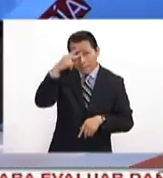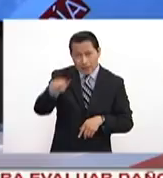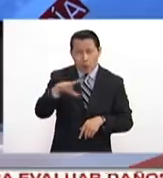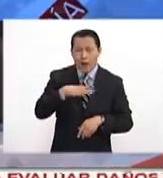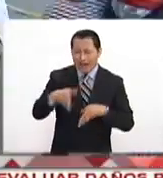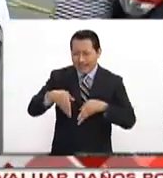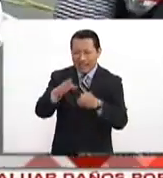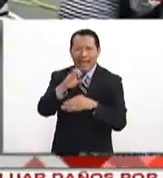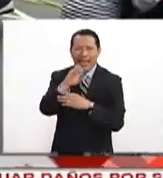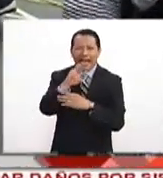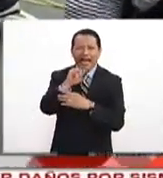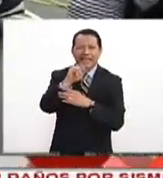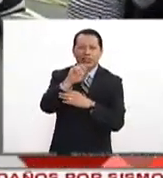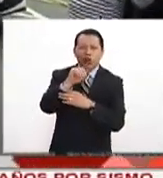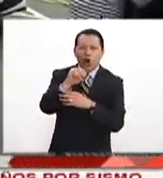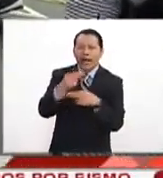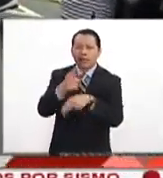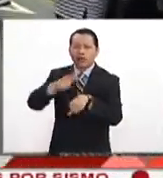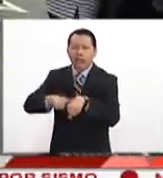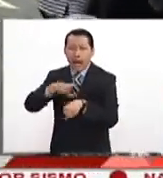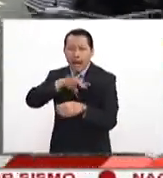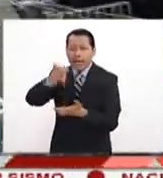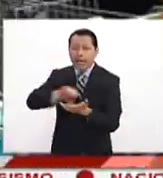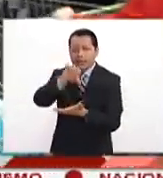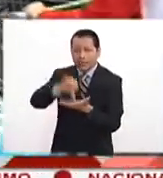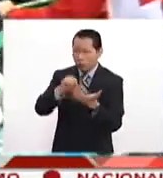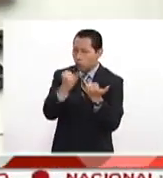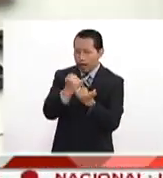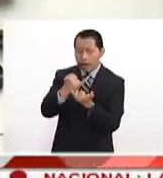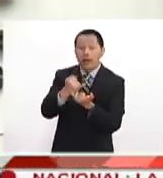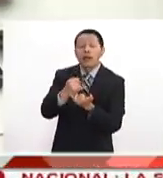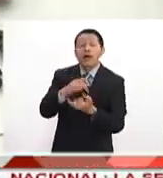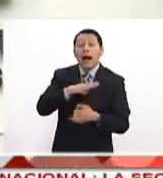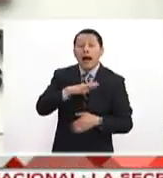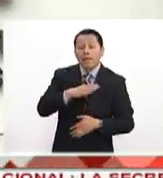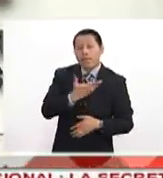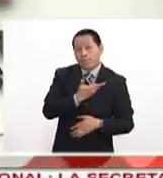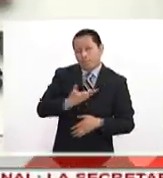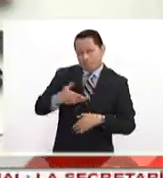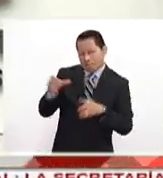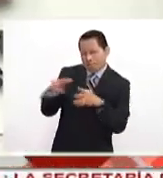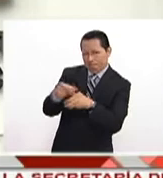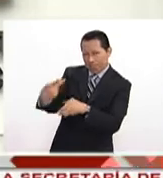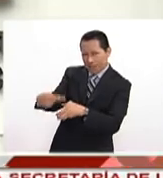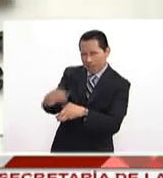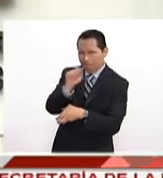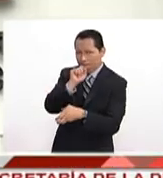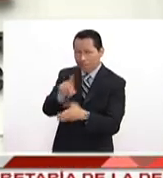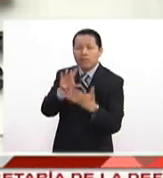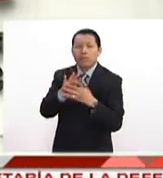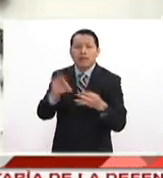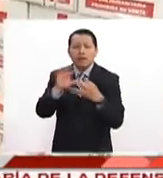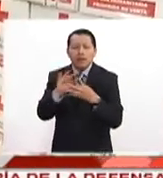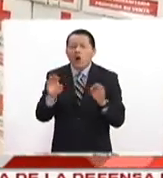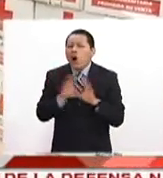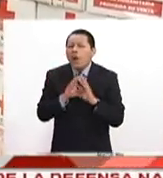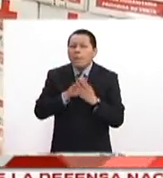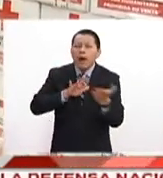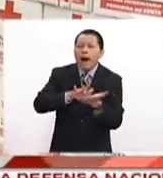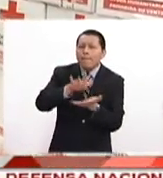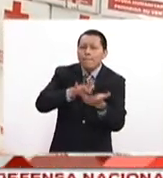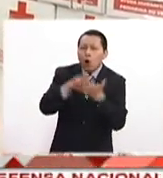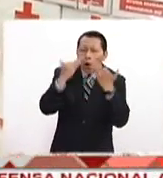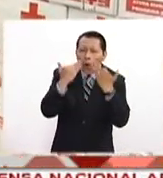Ejército Nacional, se encuentra instalando un centro de acopios. Ahí su presidente Fernando Suinaga habló sobre el apoyo que ha visto en